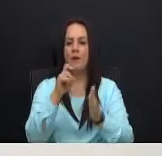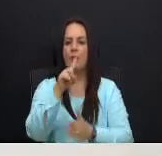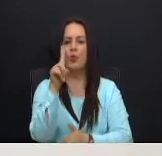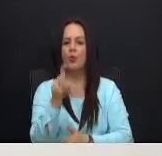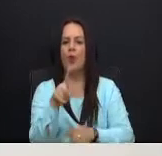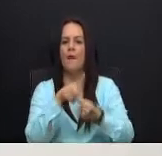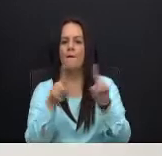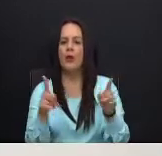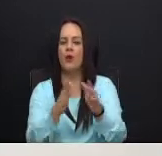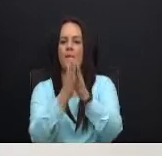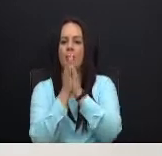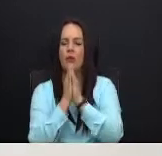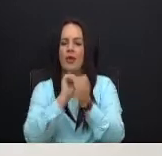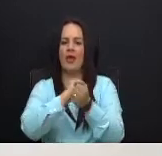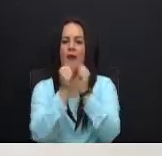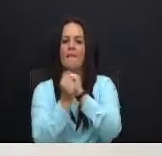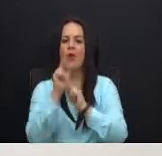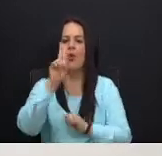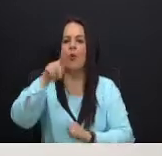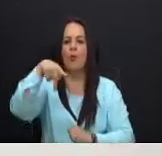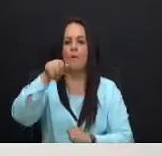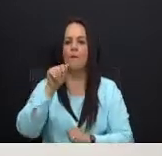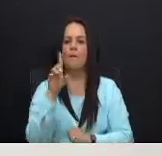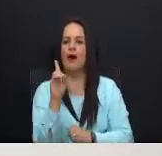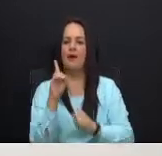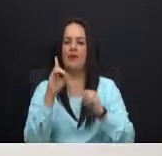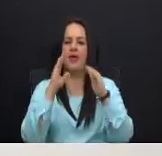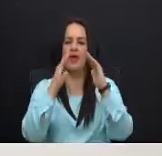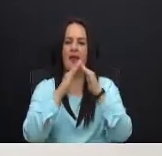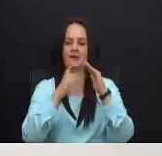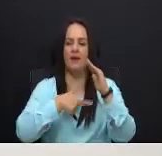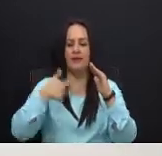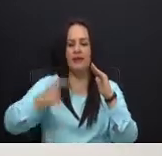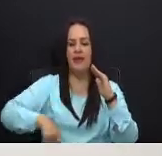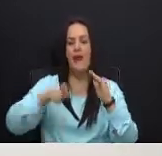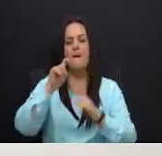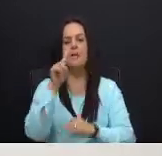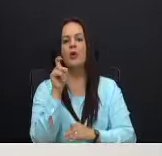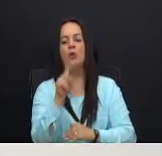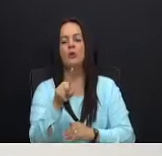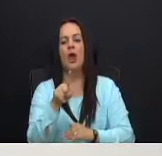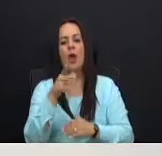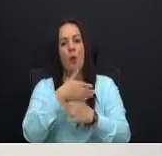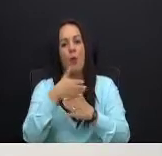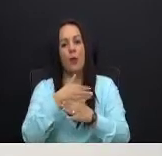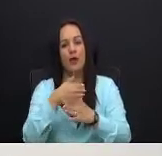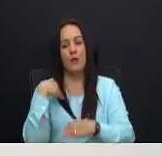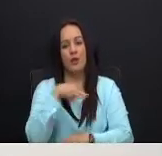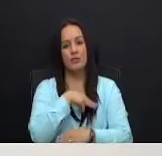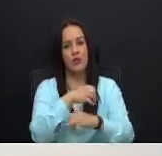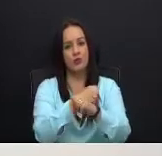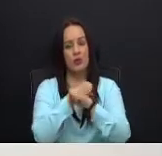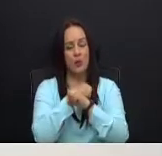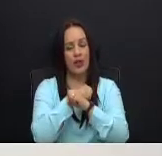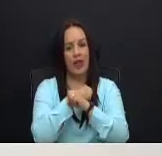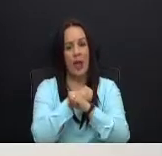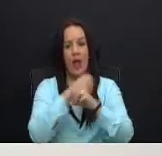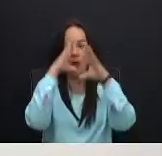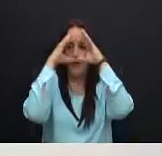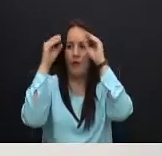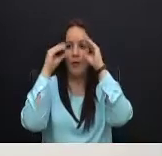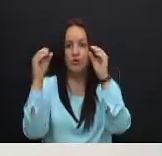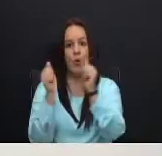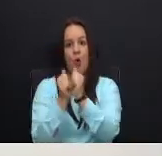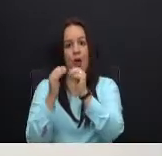que cambie donde dice UPAD, Casa Presidencial. Las preguntas serían: ¿compartió el Ministerio de Seguridad información